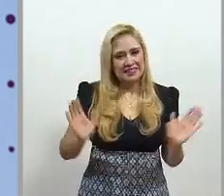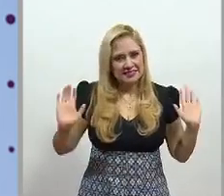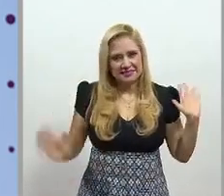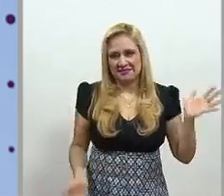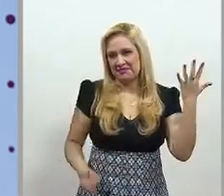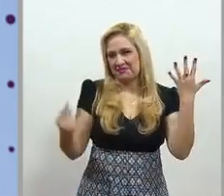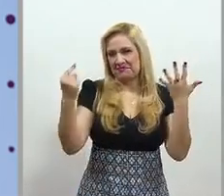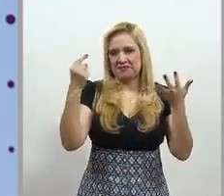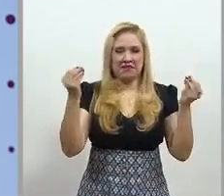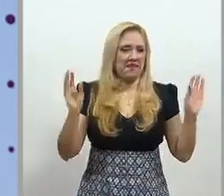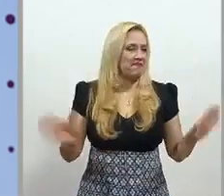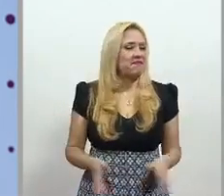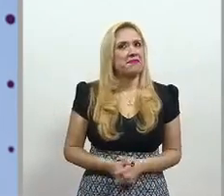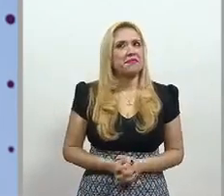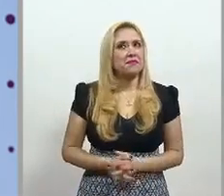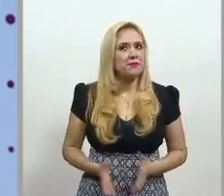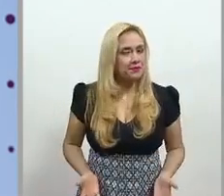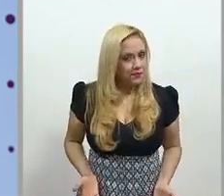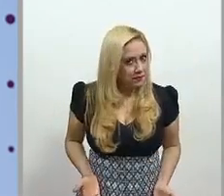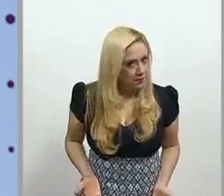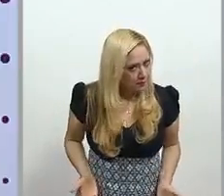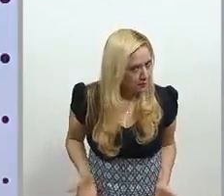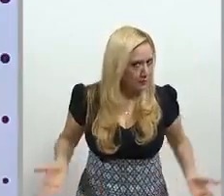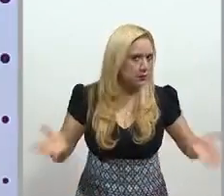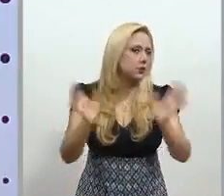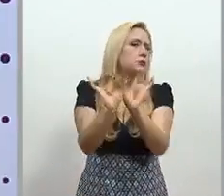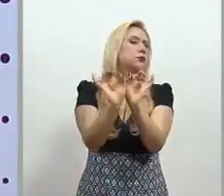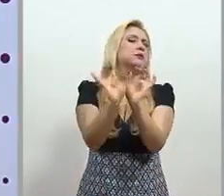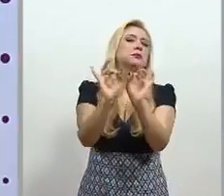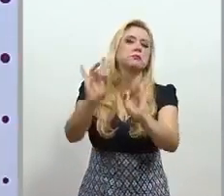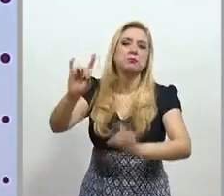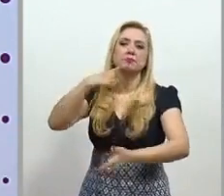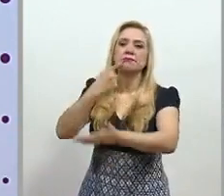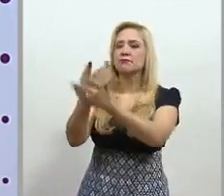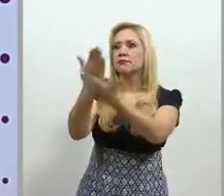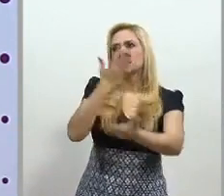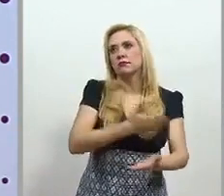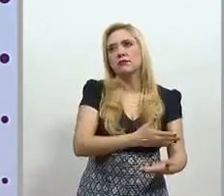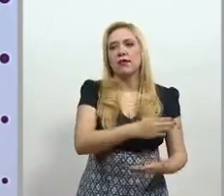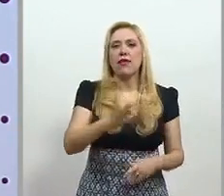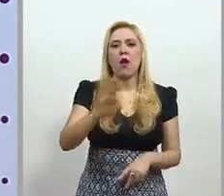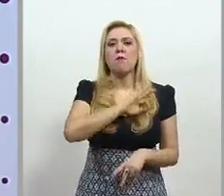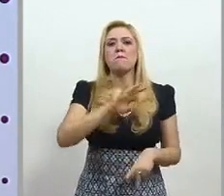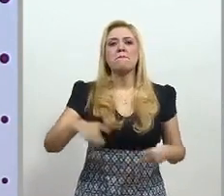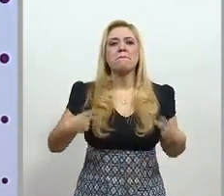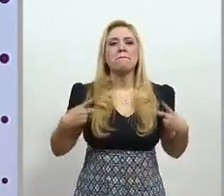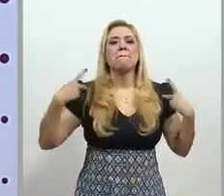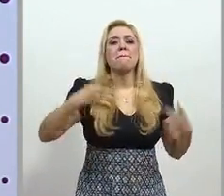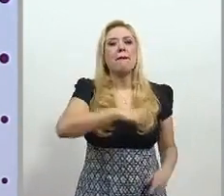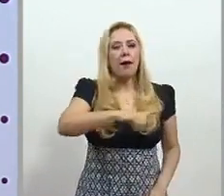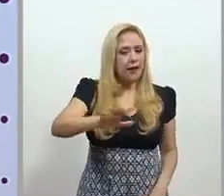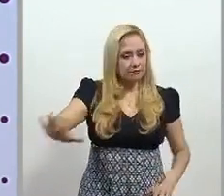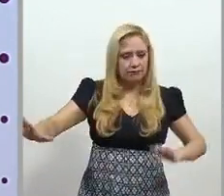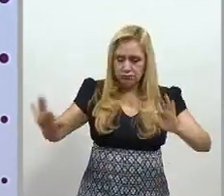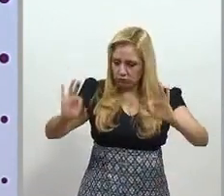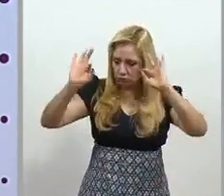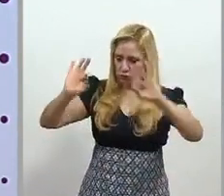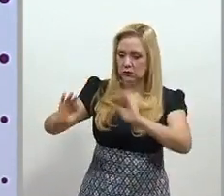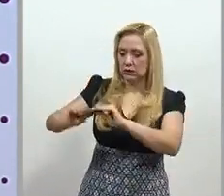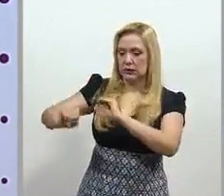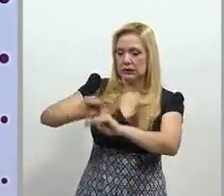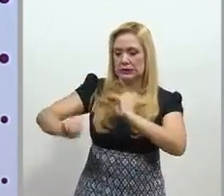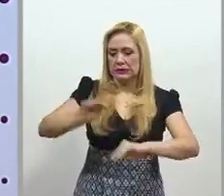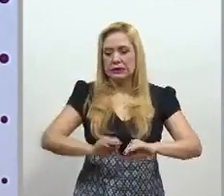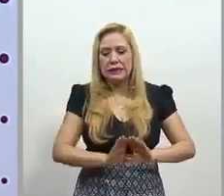de coordinación. Pues sin duda pones sobre la mesa varios temas sobre los que seguiremos ahondando en los siguientes bloques. Es momento de hacer una primera pausa.